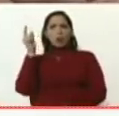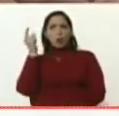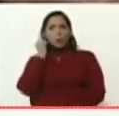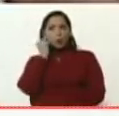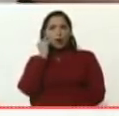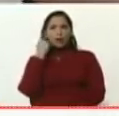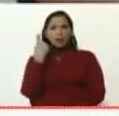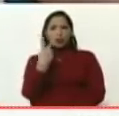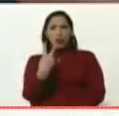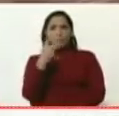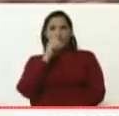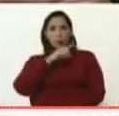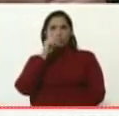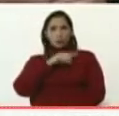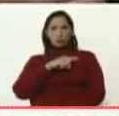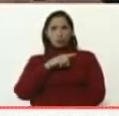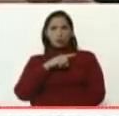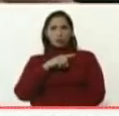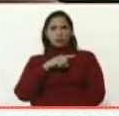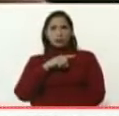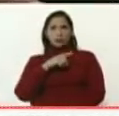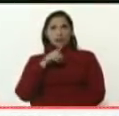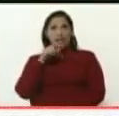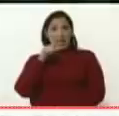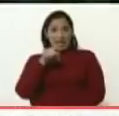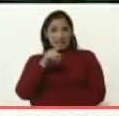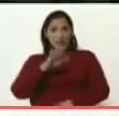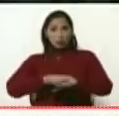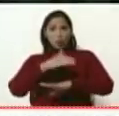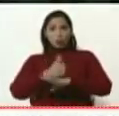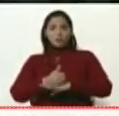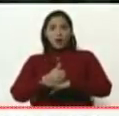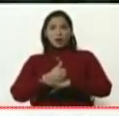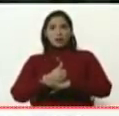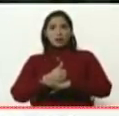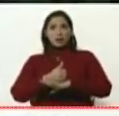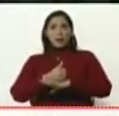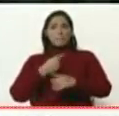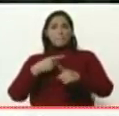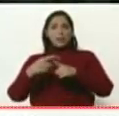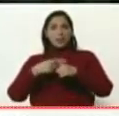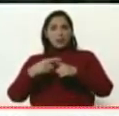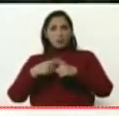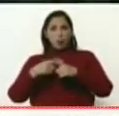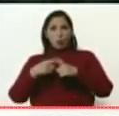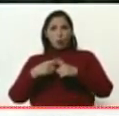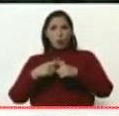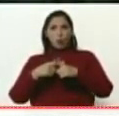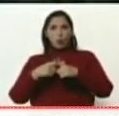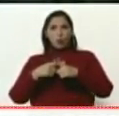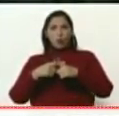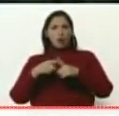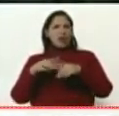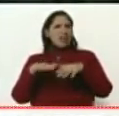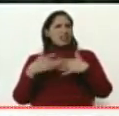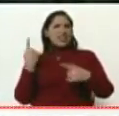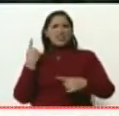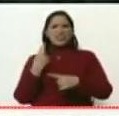implicadas en el homicidio del primo de Freddy Superlano? ¿Qué tienen ellas que decir que tanto miedo le da al gobierno de